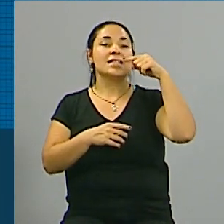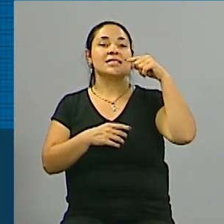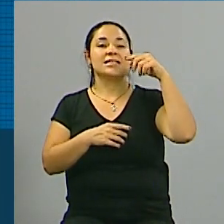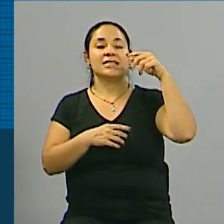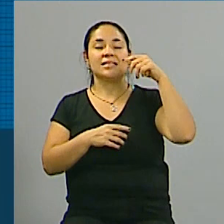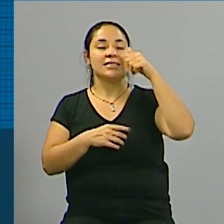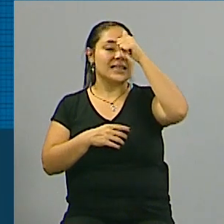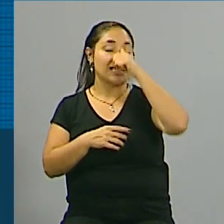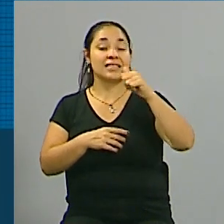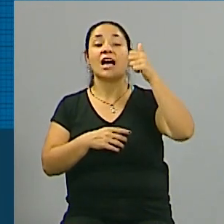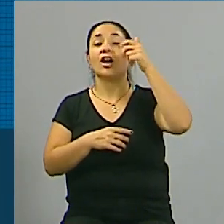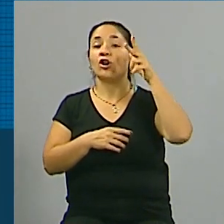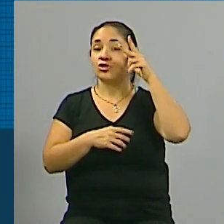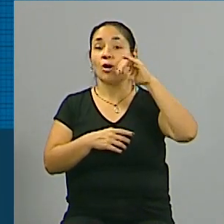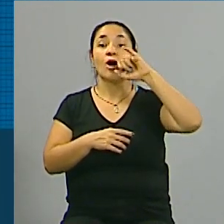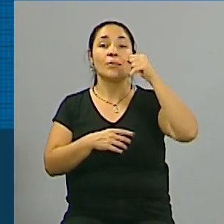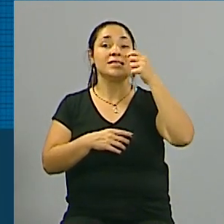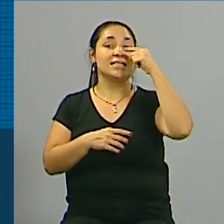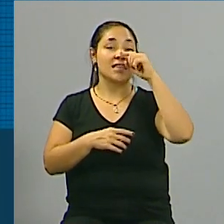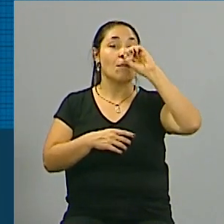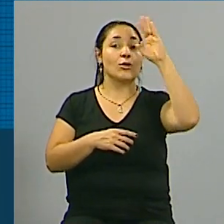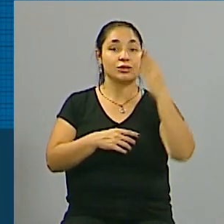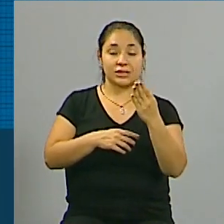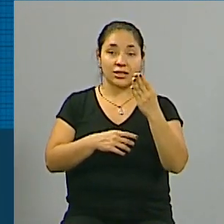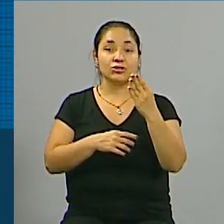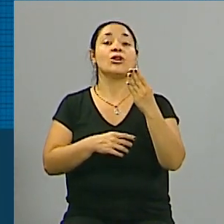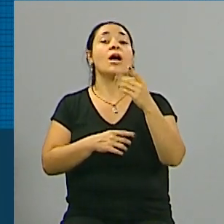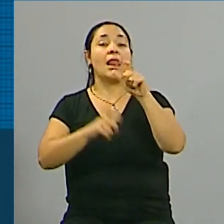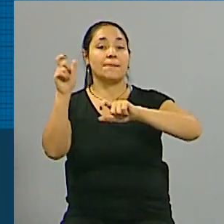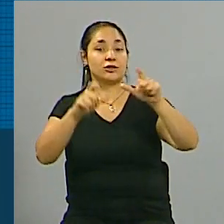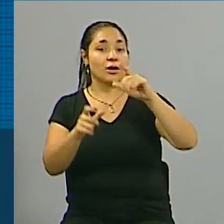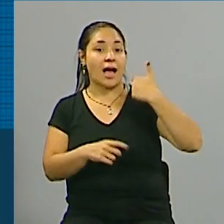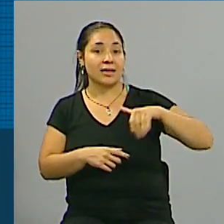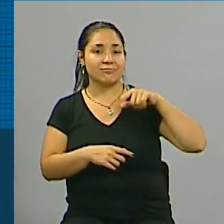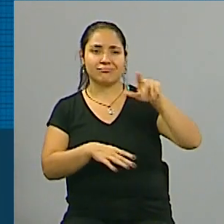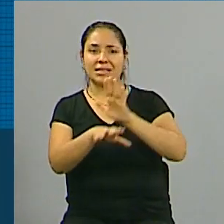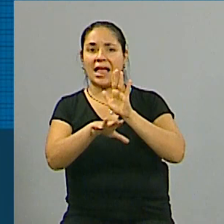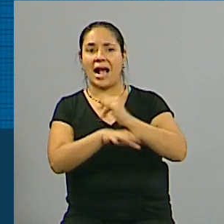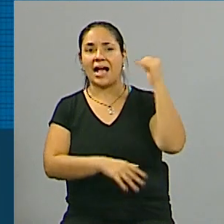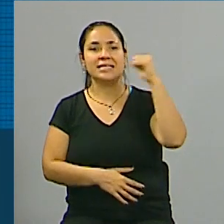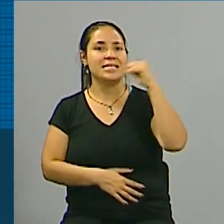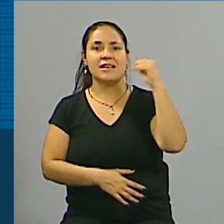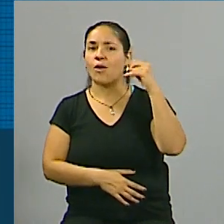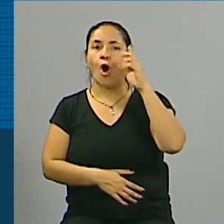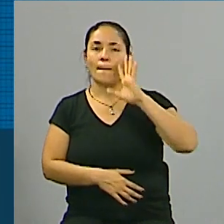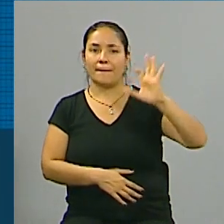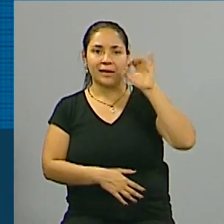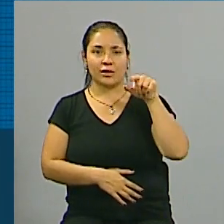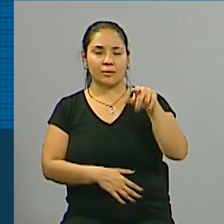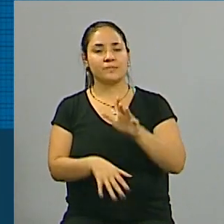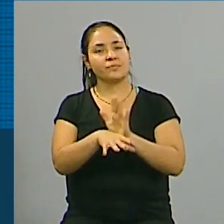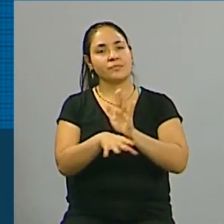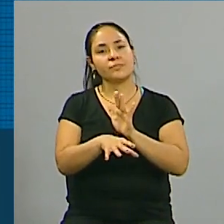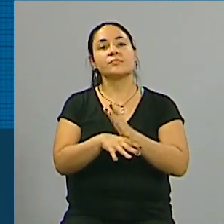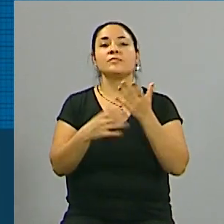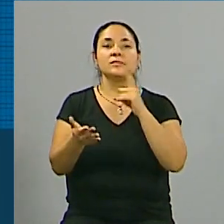68,7% de los argentinos como negativa. Esto es un dato muy fuerte y muy duro para su gestión, y obviamente esto repercutió a la